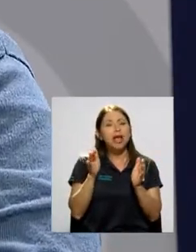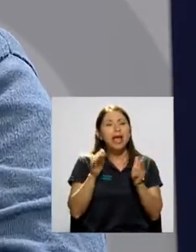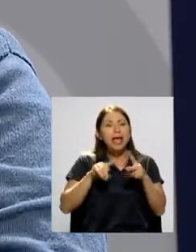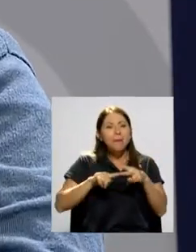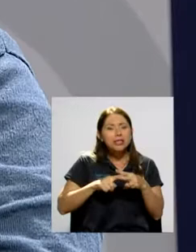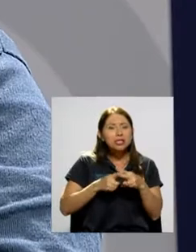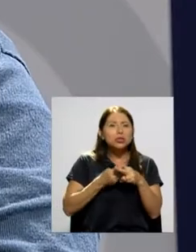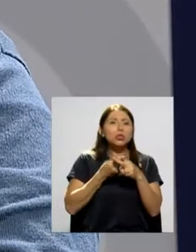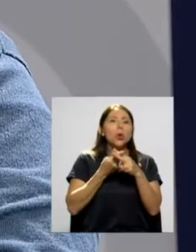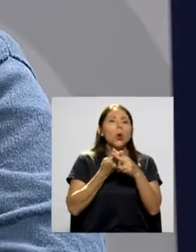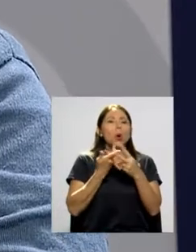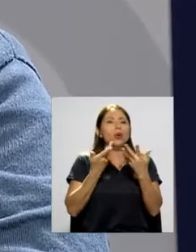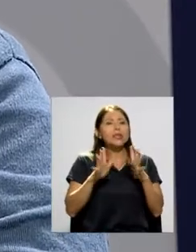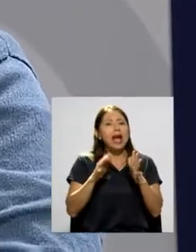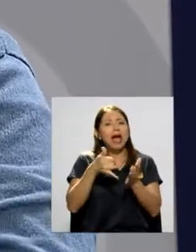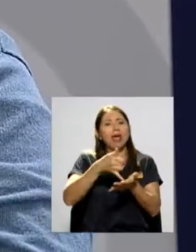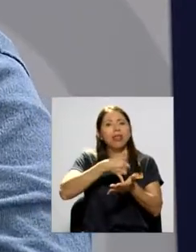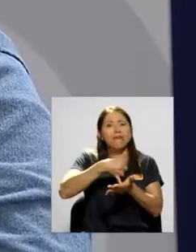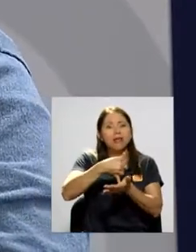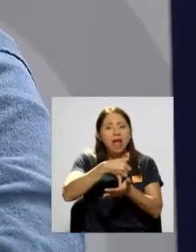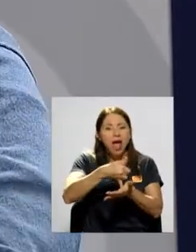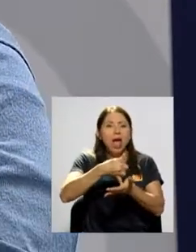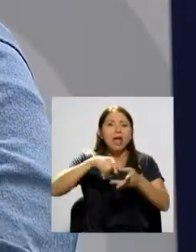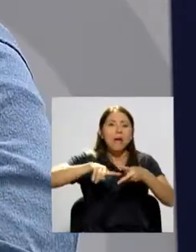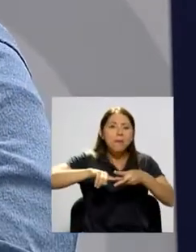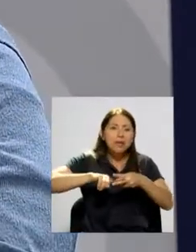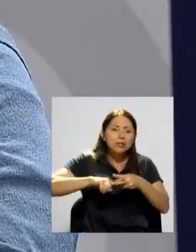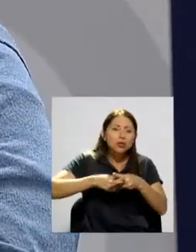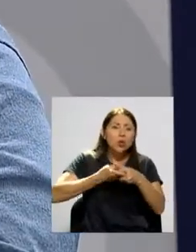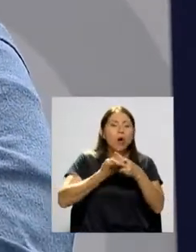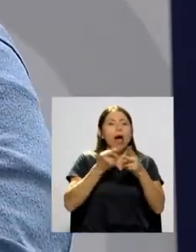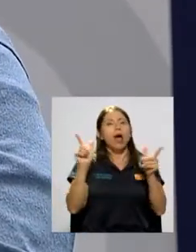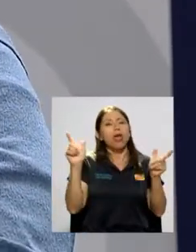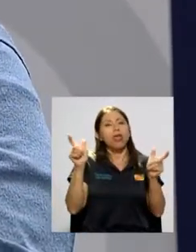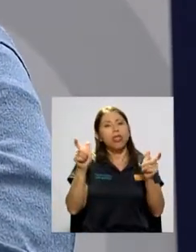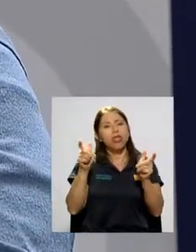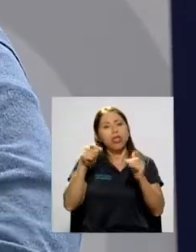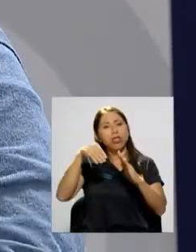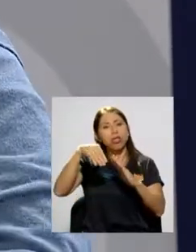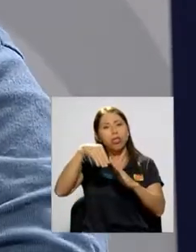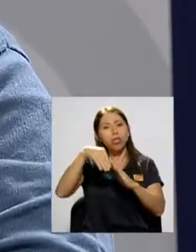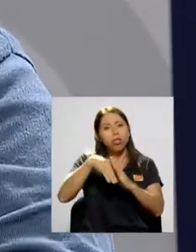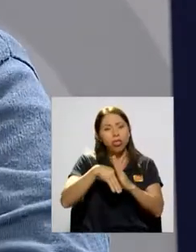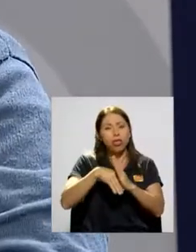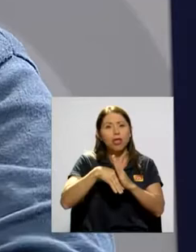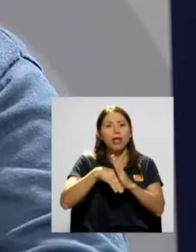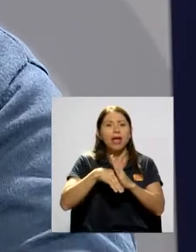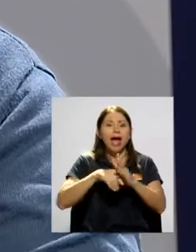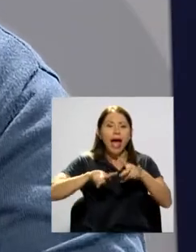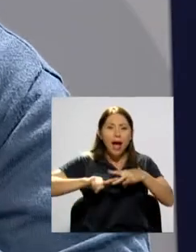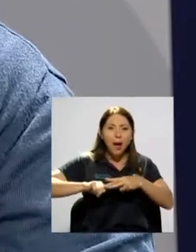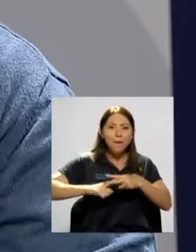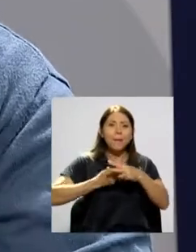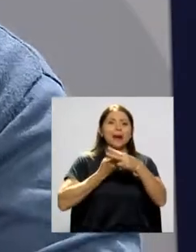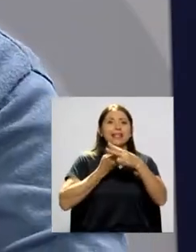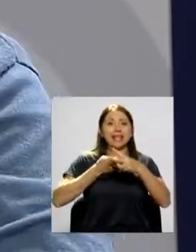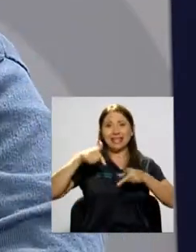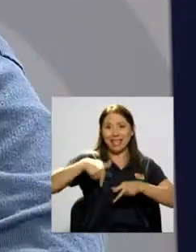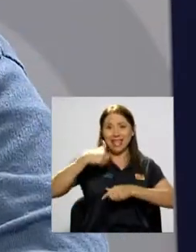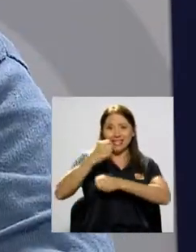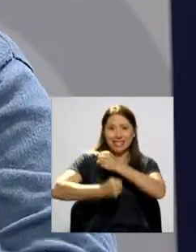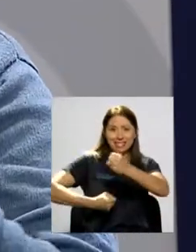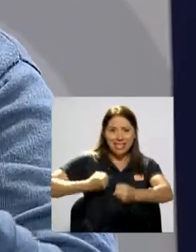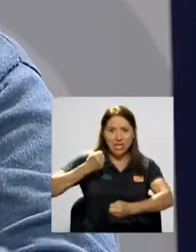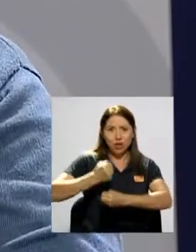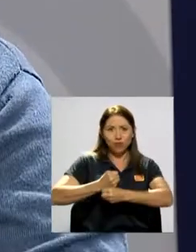fisura, de ruptura, de resquebrajamiento, bueno, a partir de justamente del inicio de este siglo, ¿no?